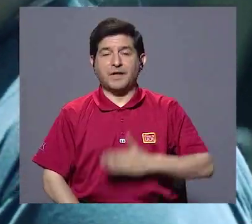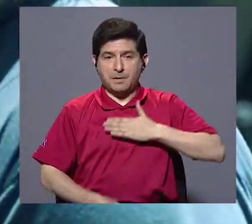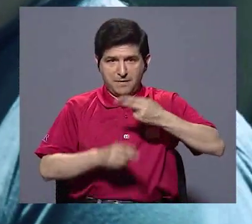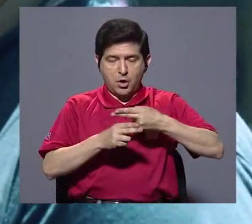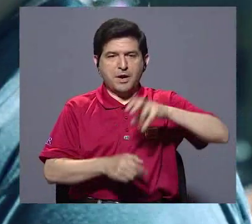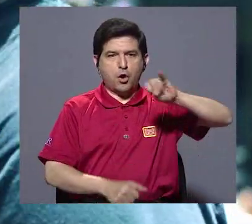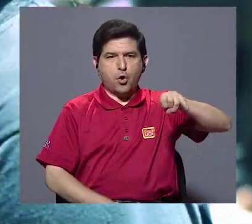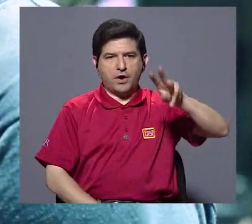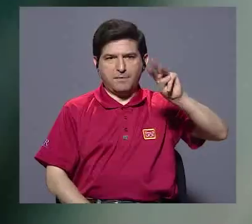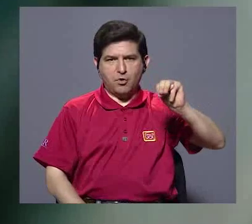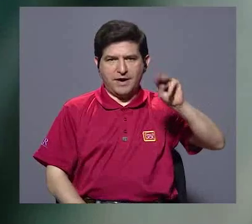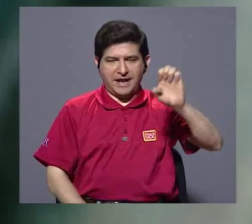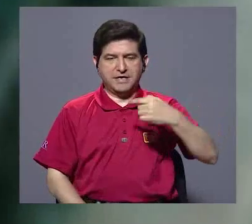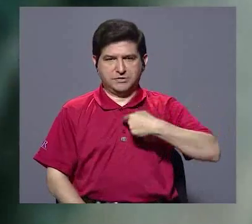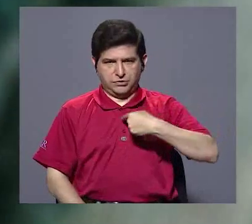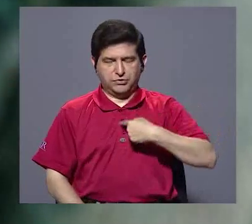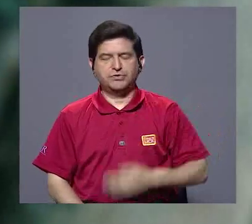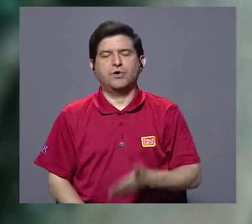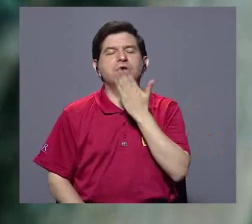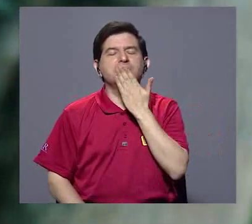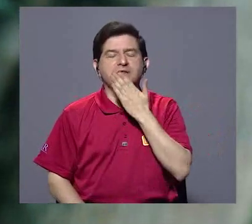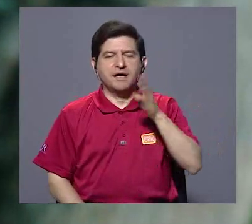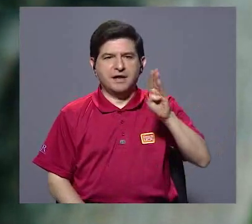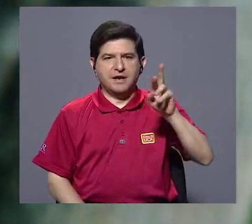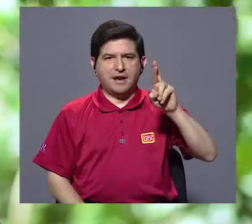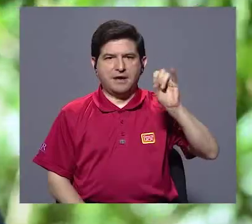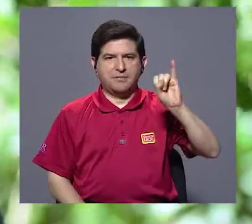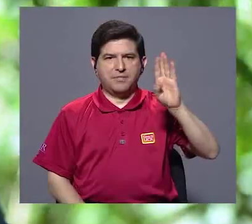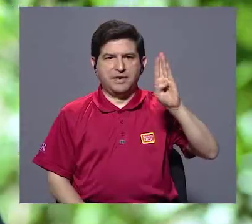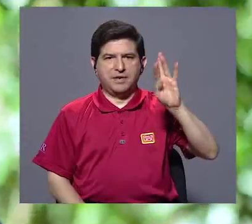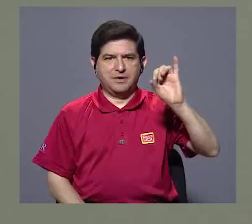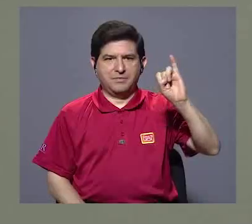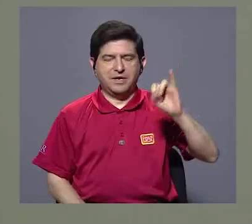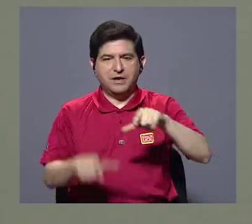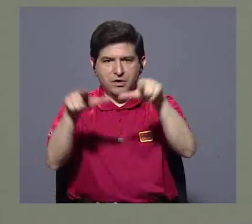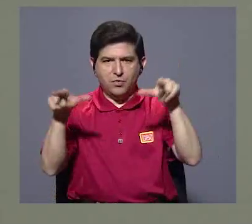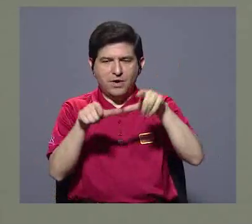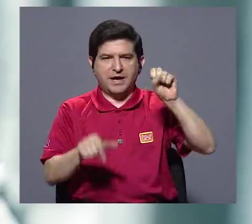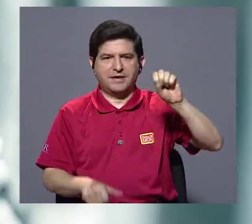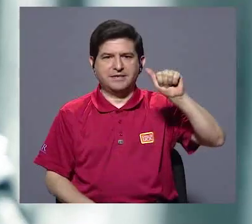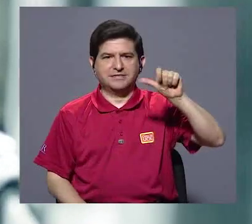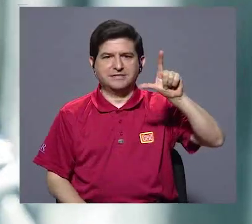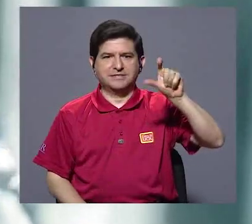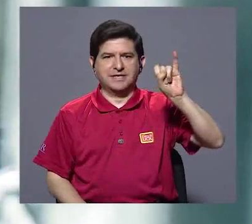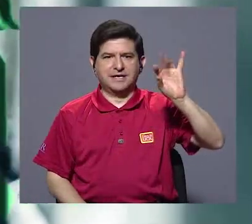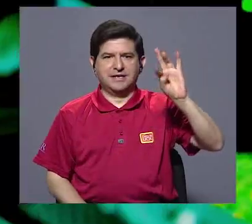Mi nombre es Jorge Morales Elizondo, soy indígena Bribri del territorio indígena de Salitre.